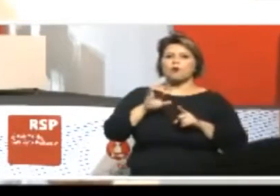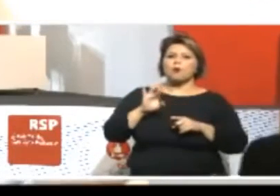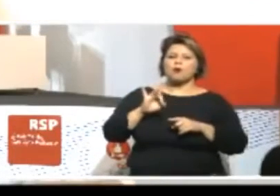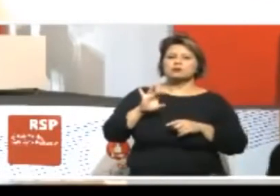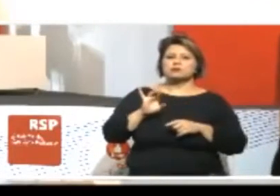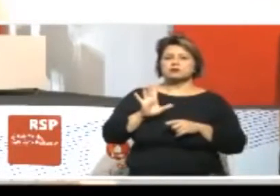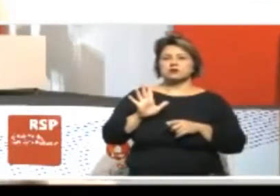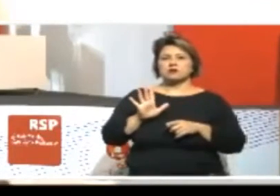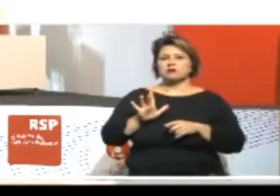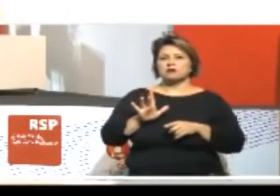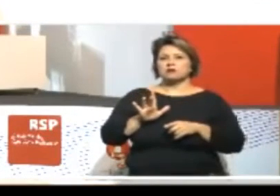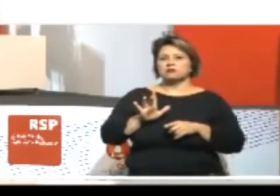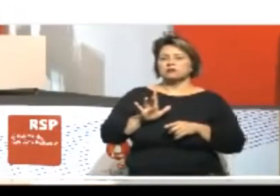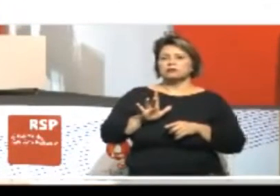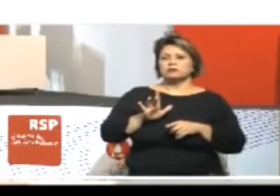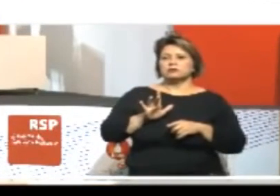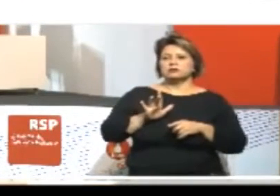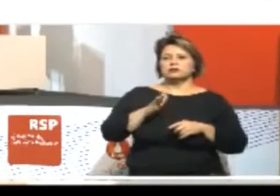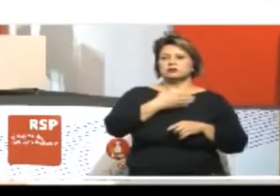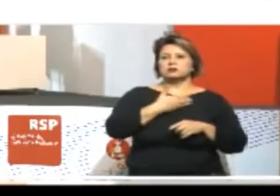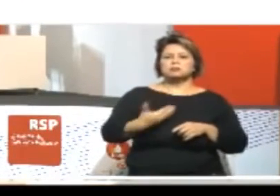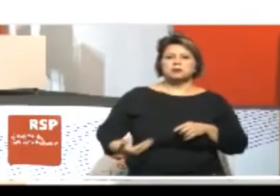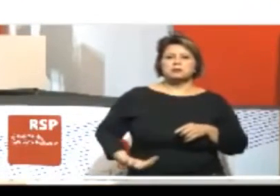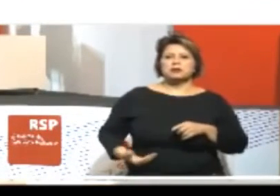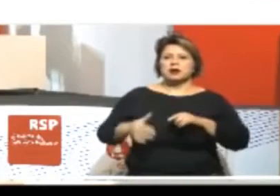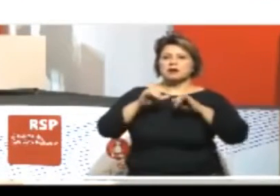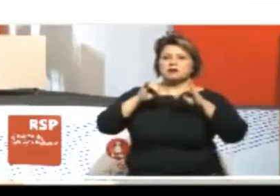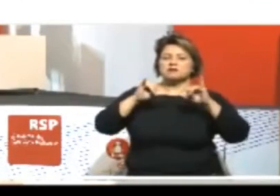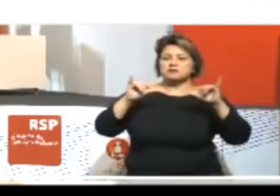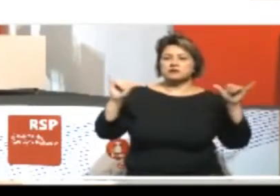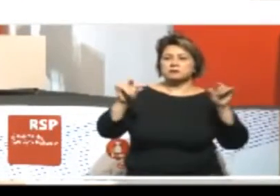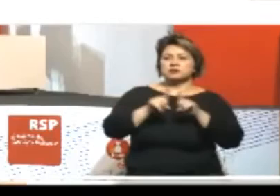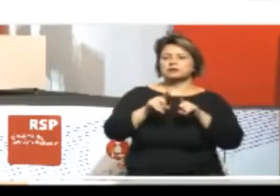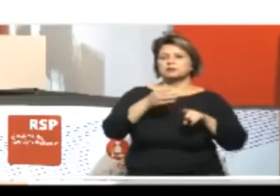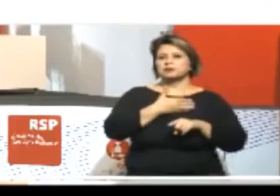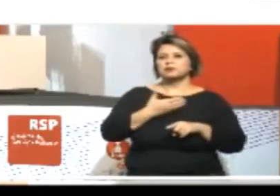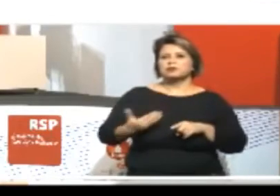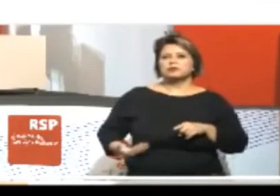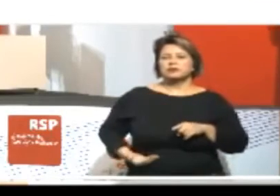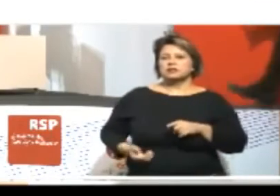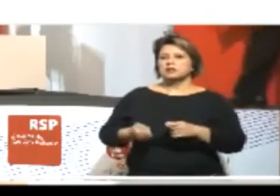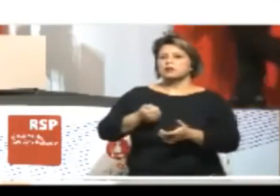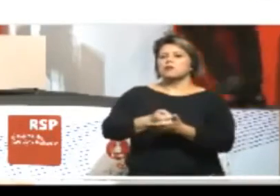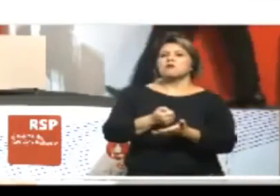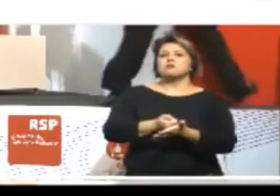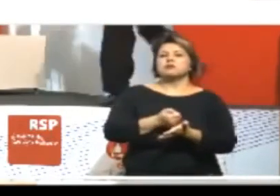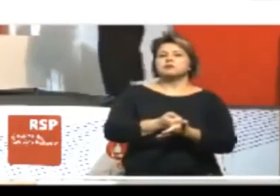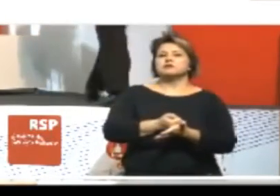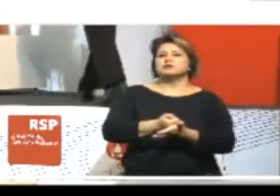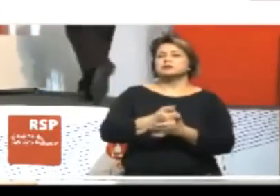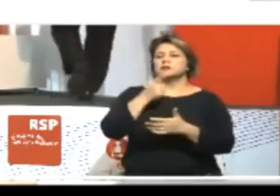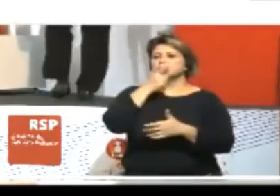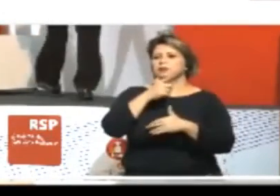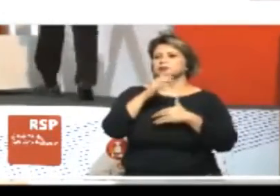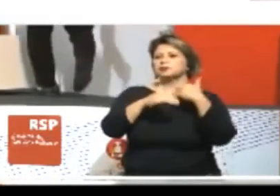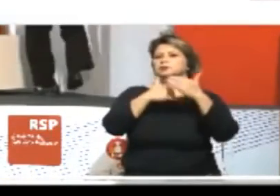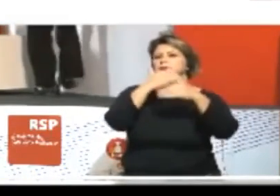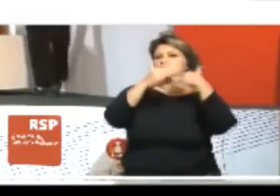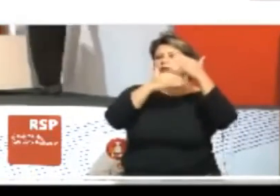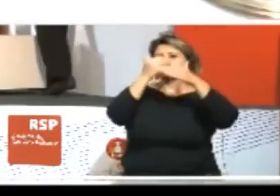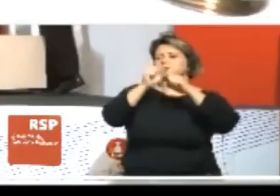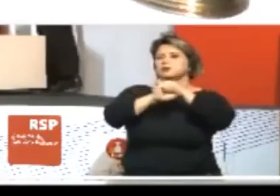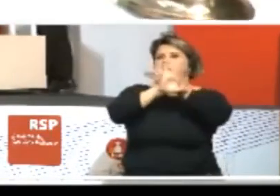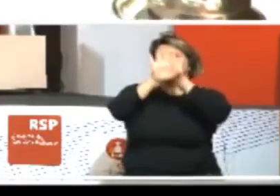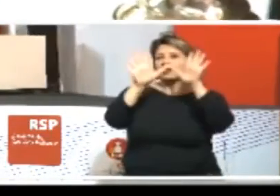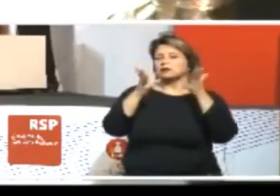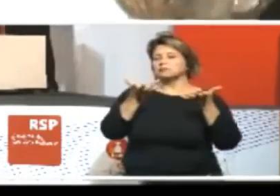reportar información acerca de los gobiernos, o es una manera de promover transparencia.